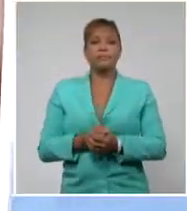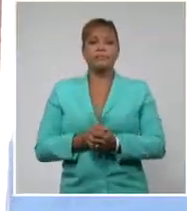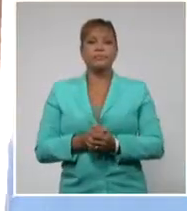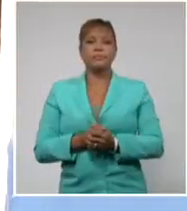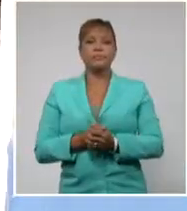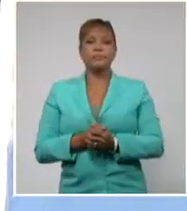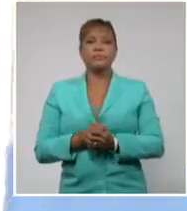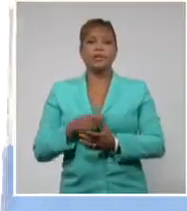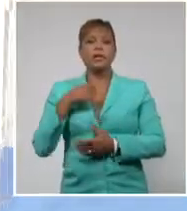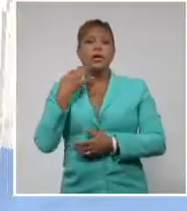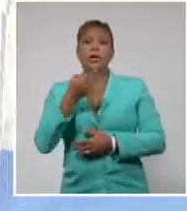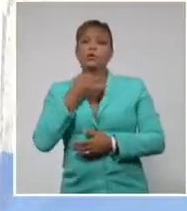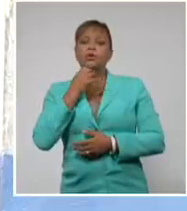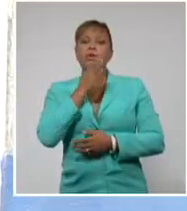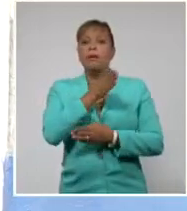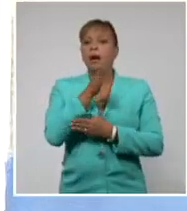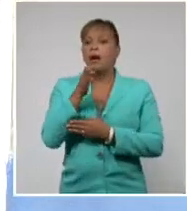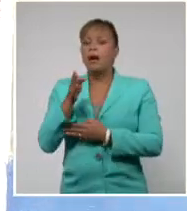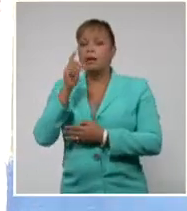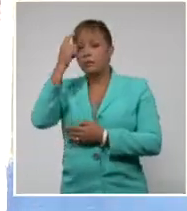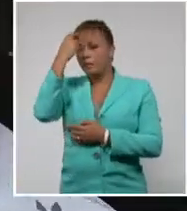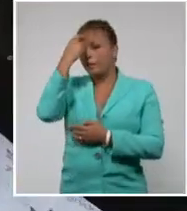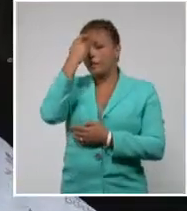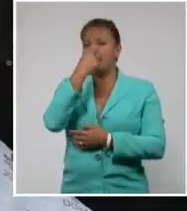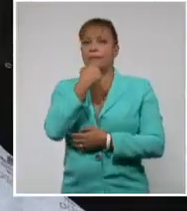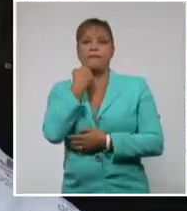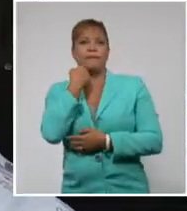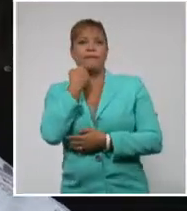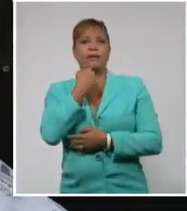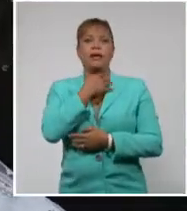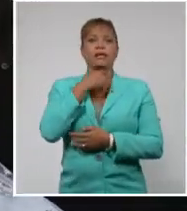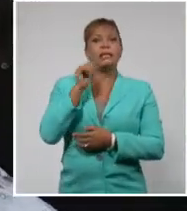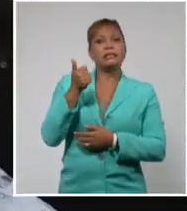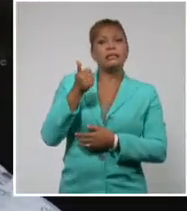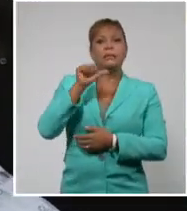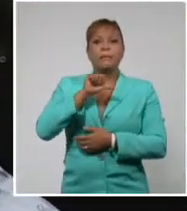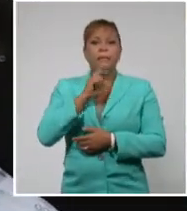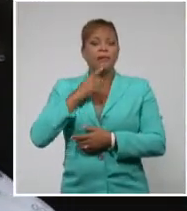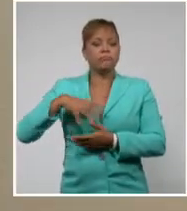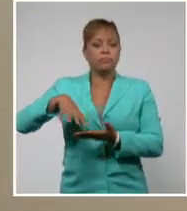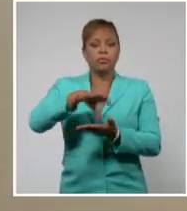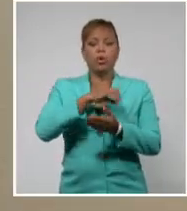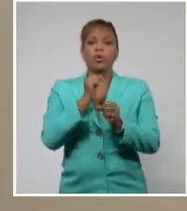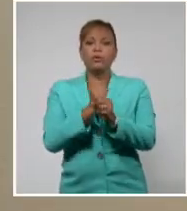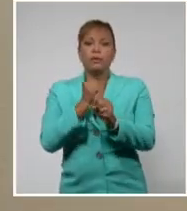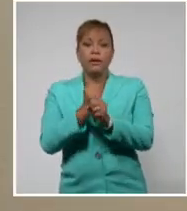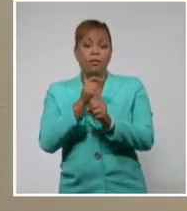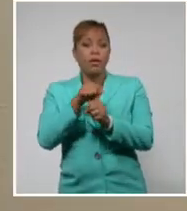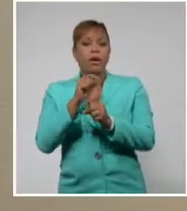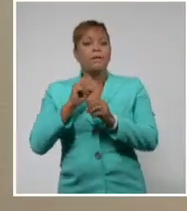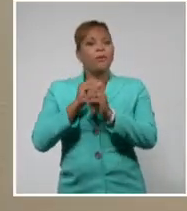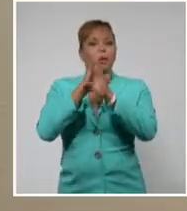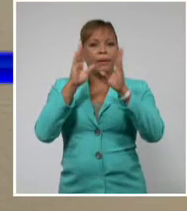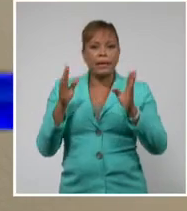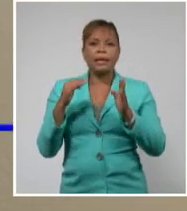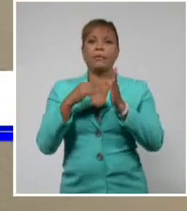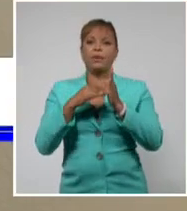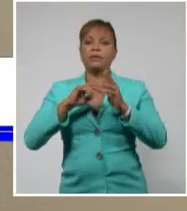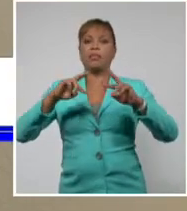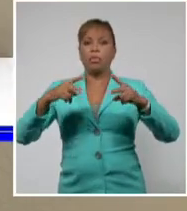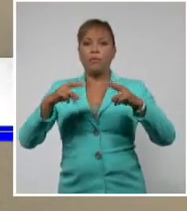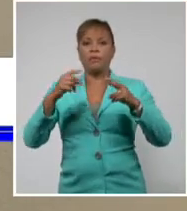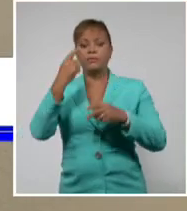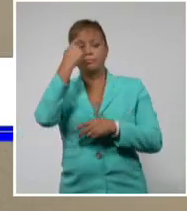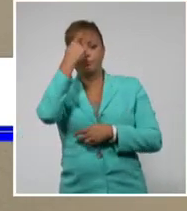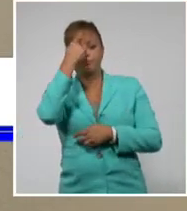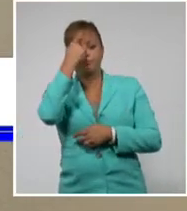estamos pesquisando a los trabajadores del campamento Bachichi. Se le hace la pesquisa por la mañana y por la tarde, dos veces. Se